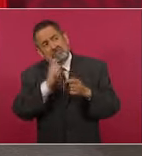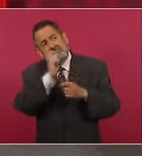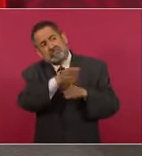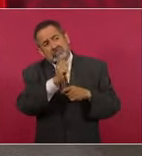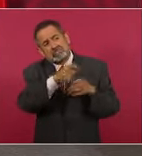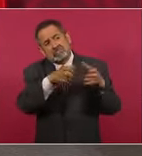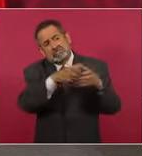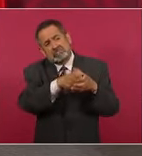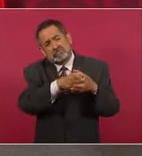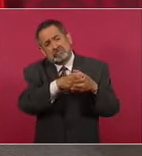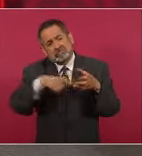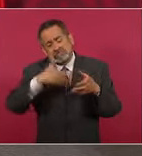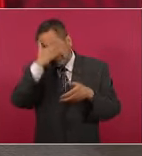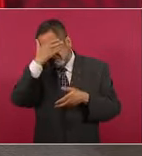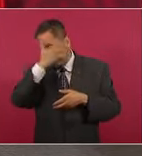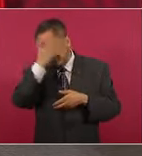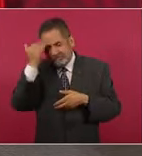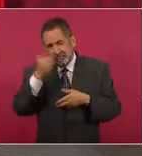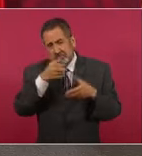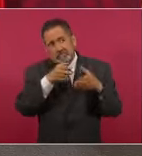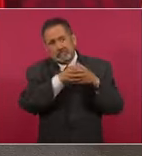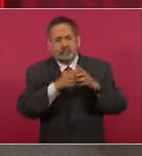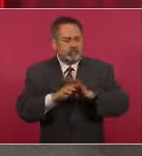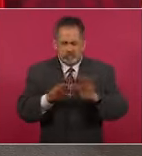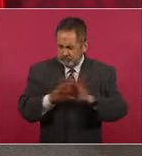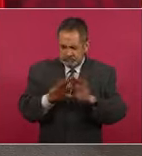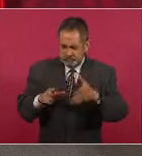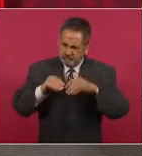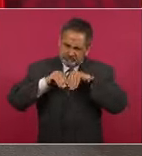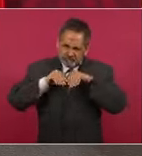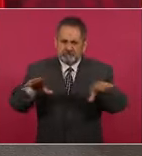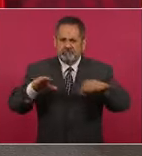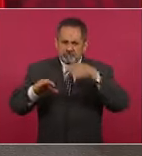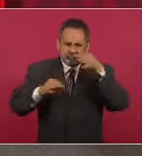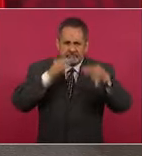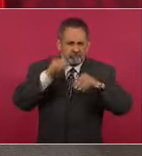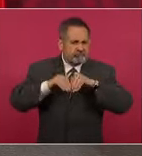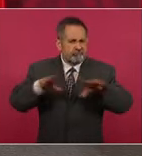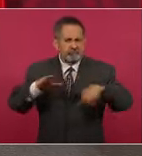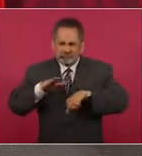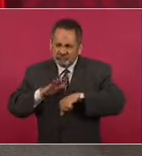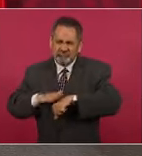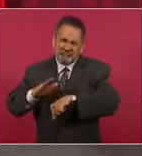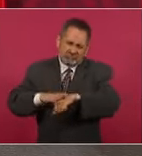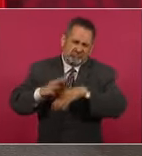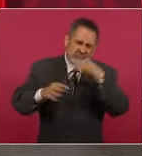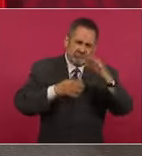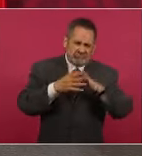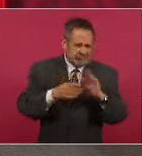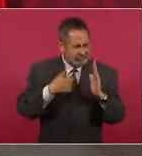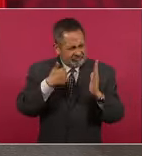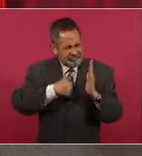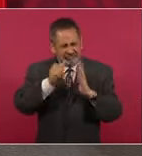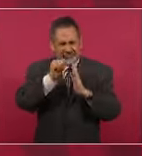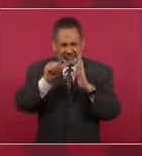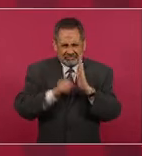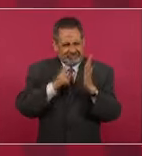élite, arriba. No, ahora que la gente conozca artículo por